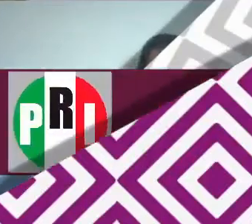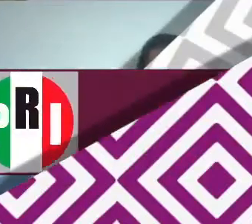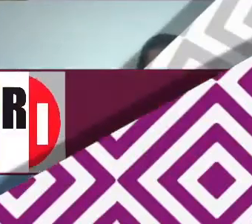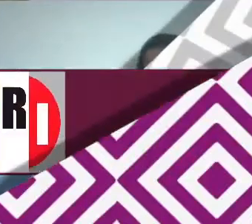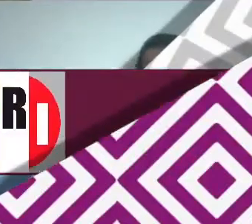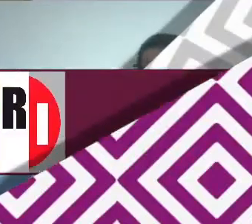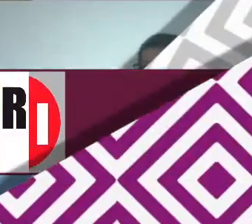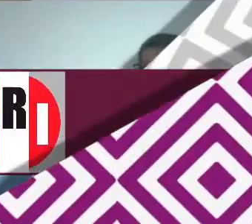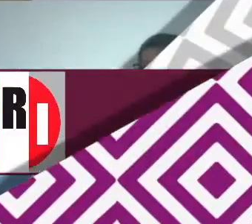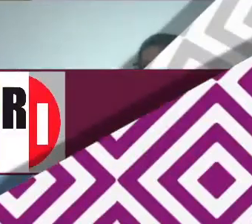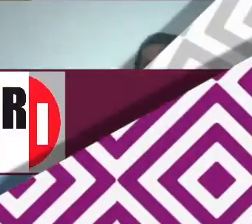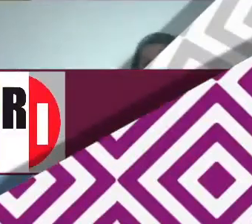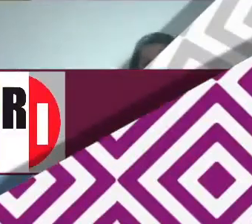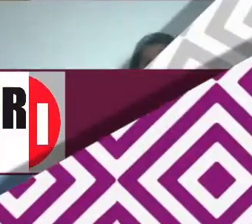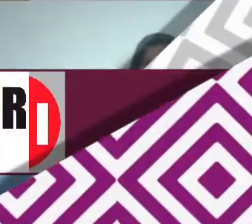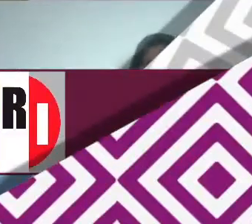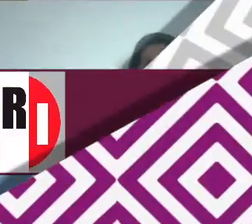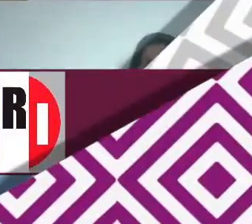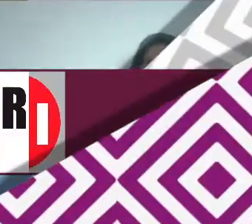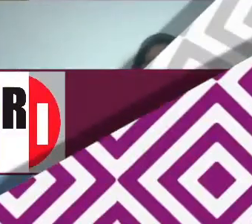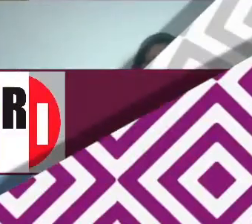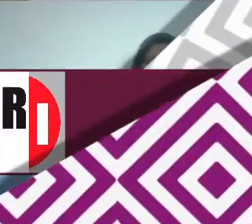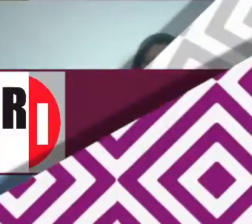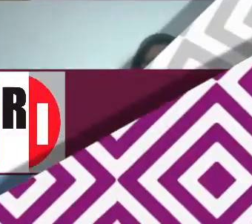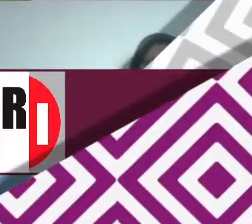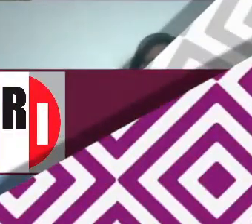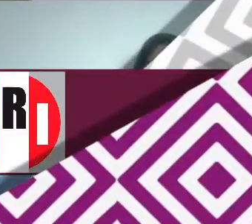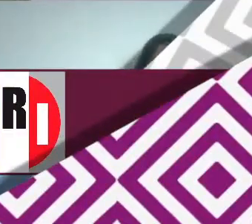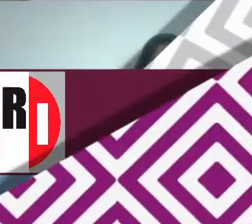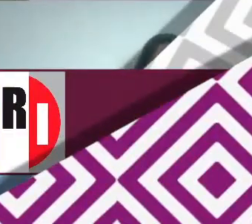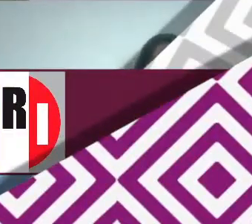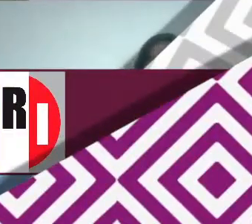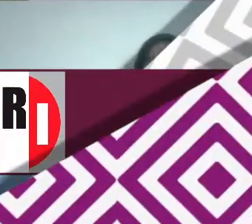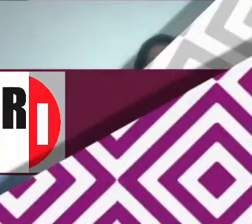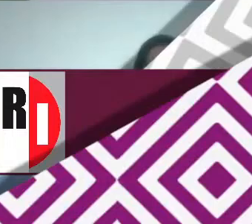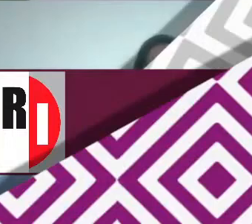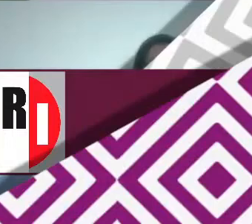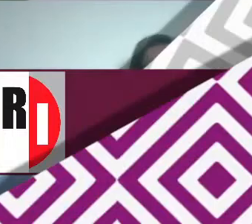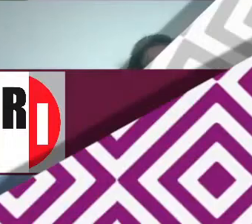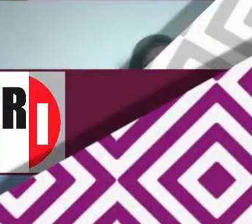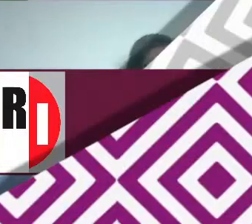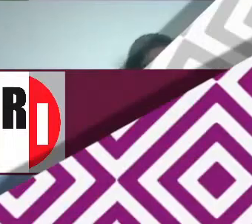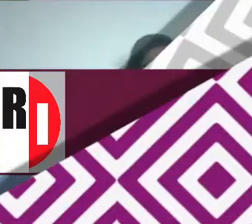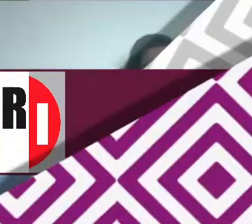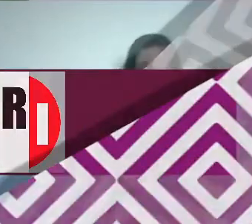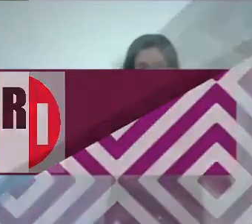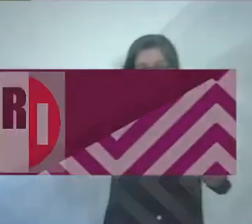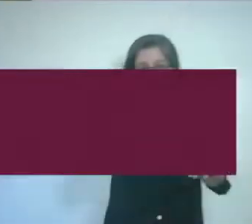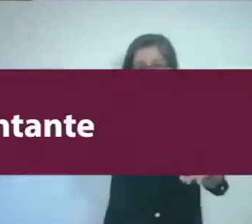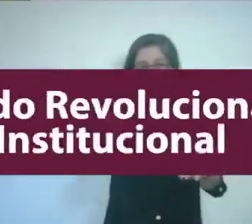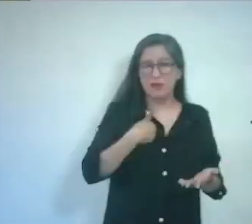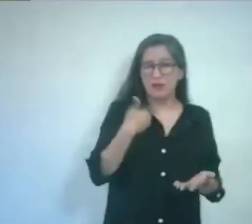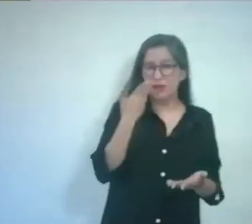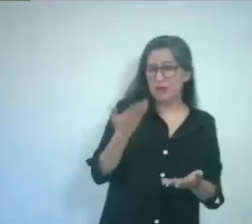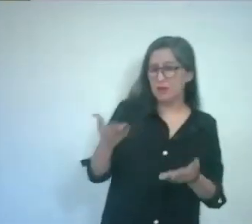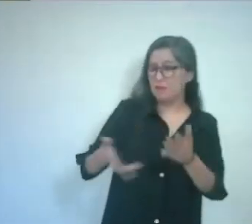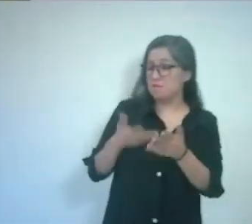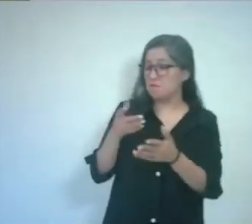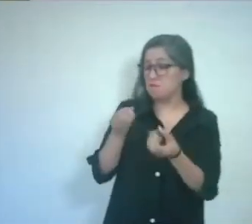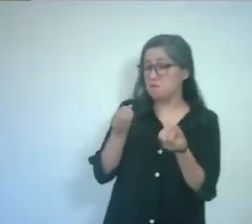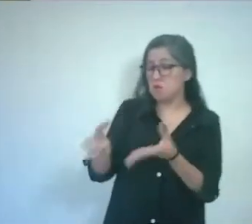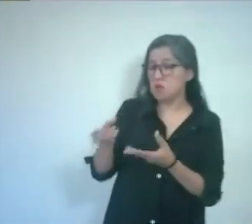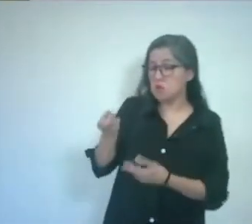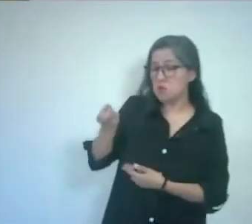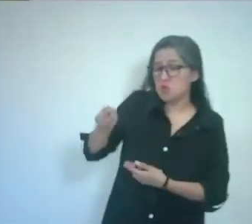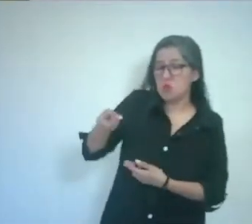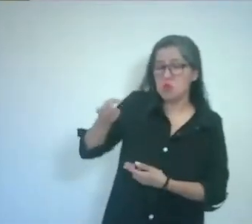realidad. Desde el régimen se ha tratado de construir un sistema que privilegie los